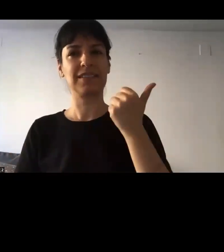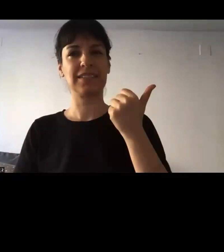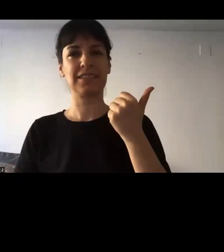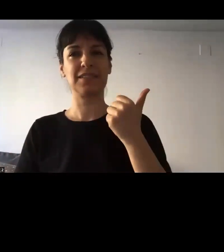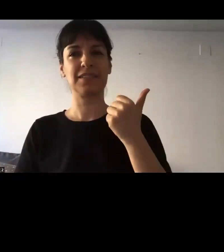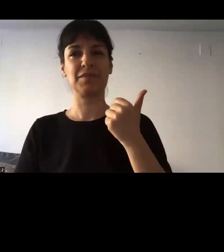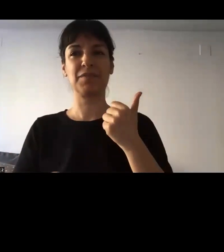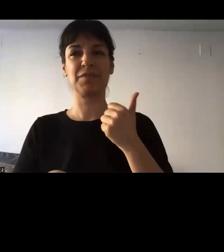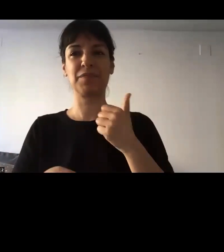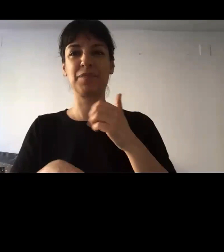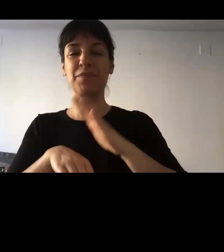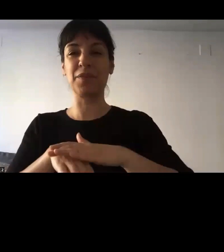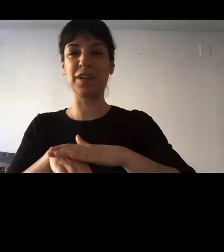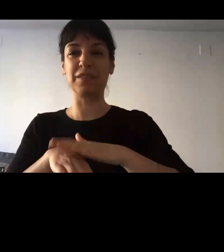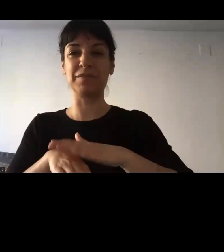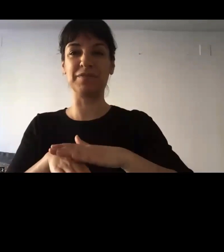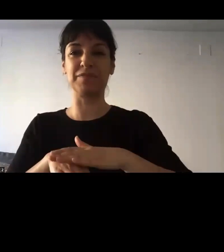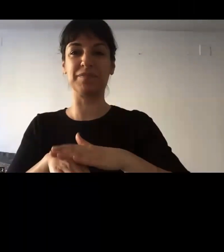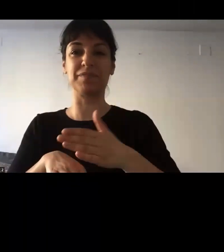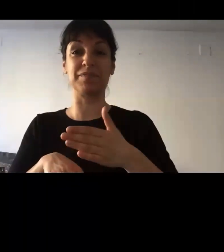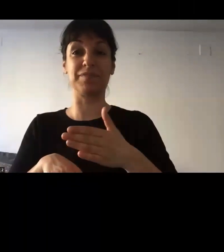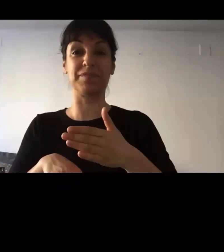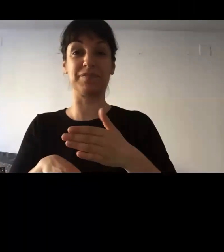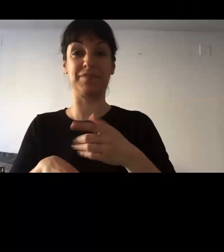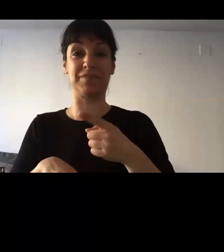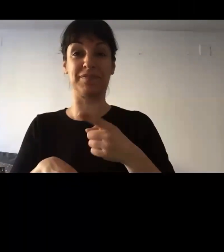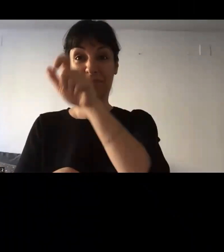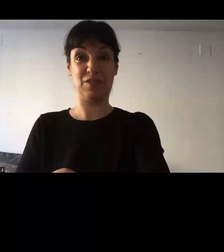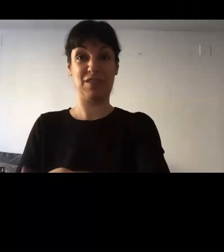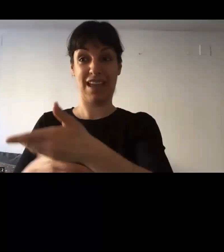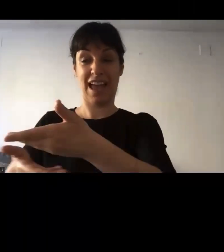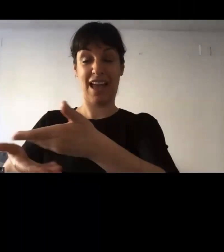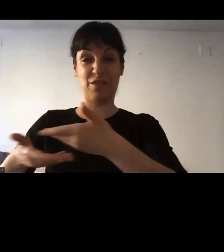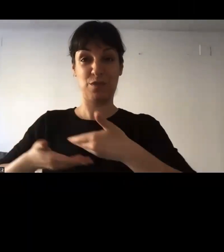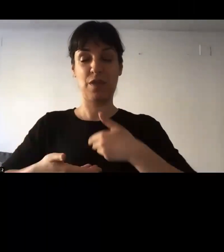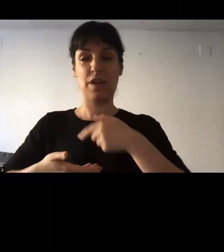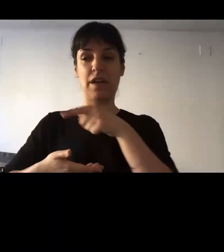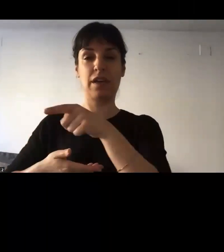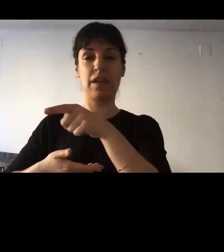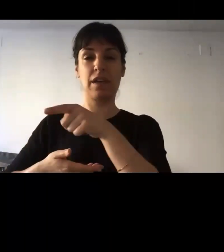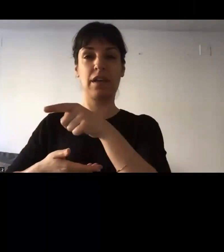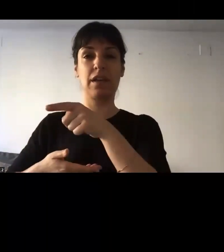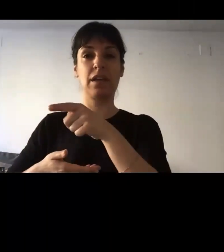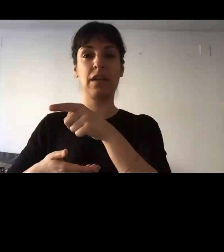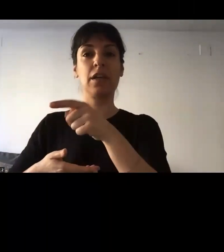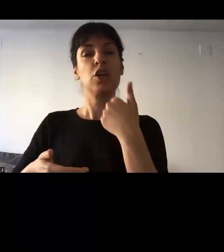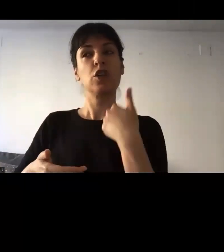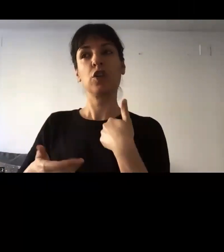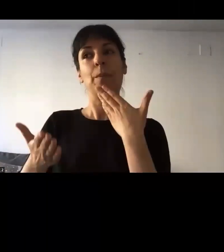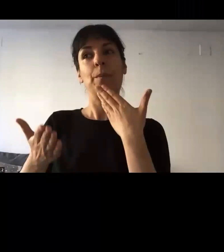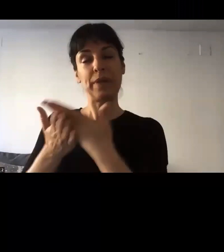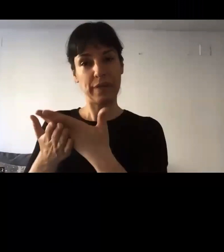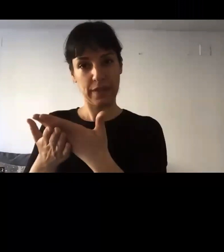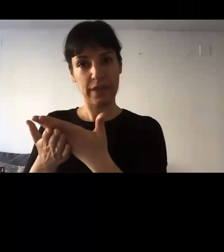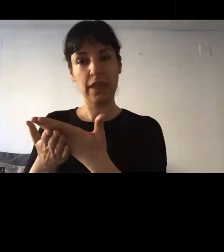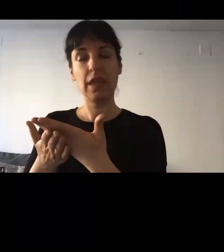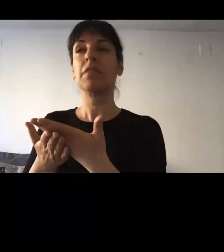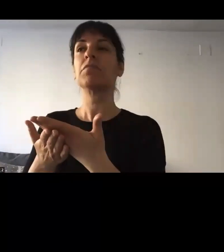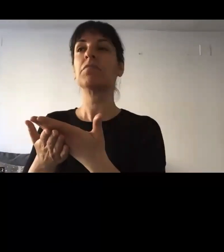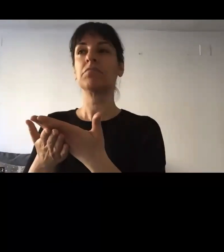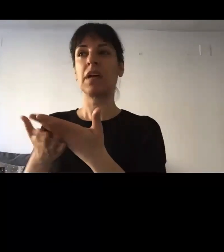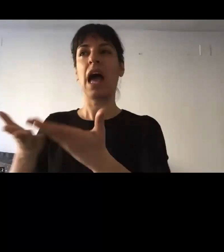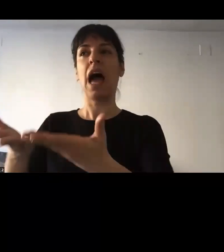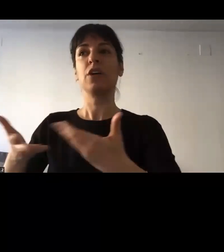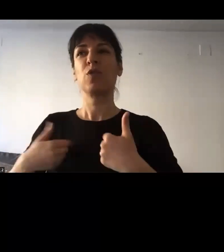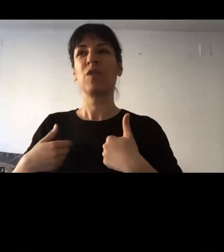tener estas personas que me ayudaban solamente en lo que yo le pedía y me aportaban la ayuda en lo que yo